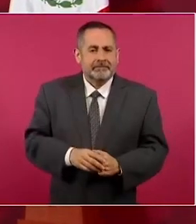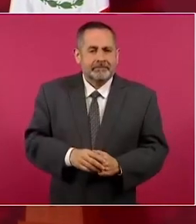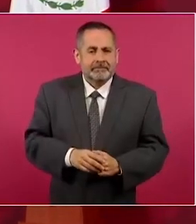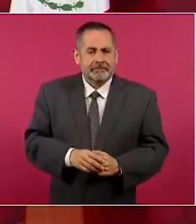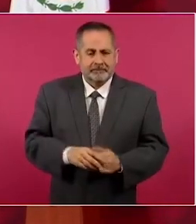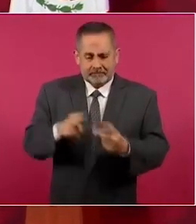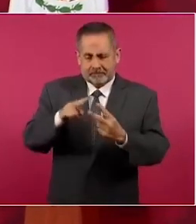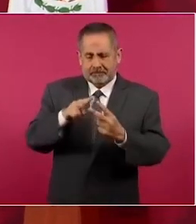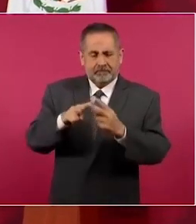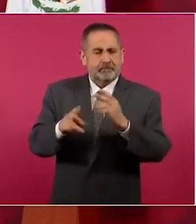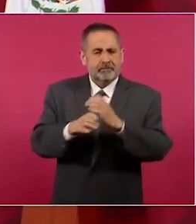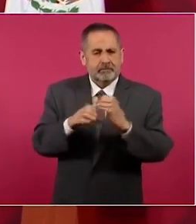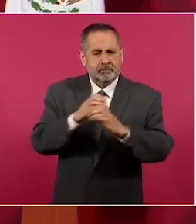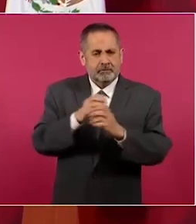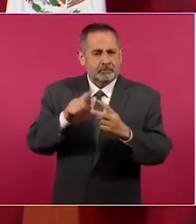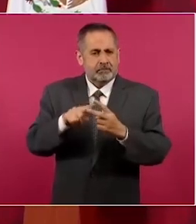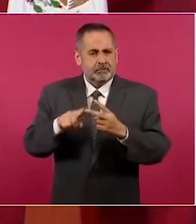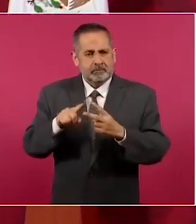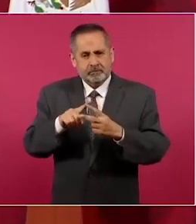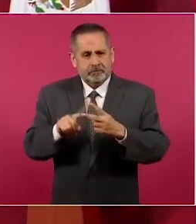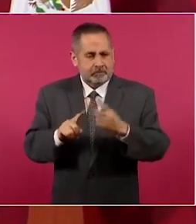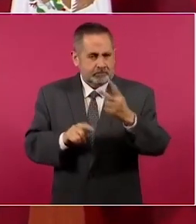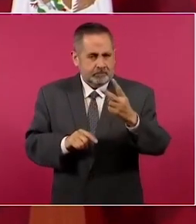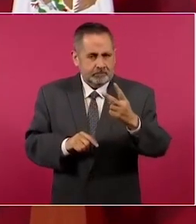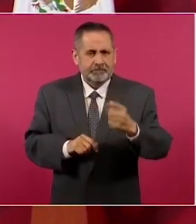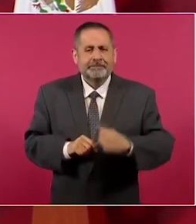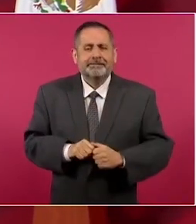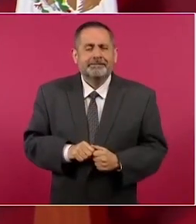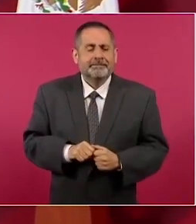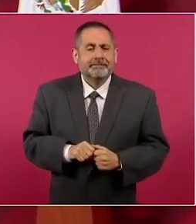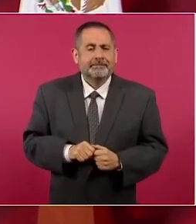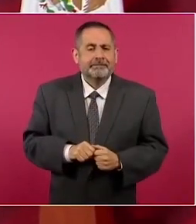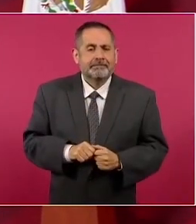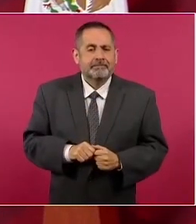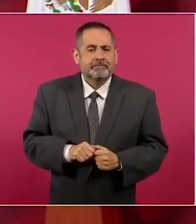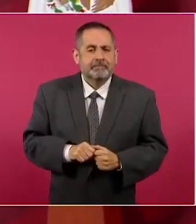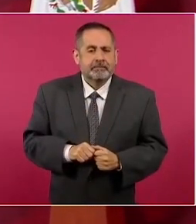pues, dos cosas: que